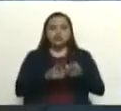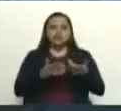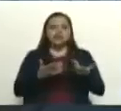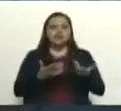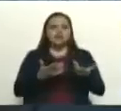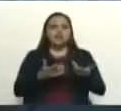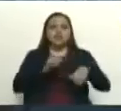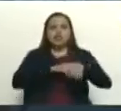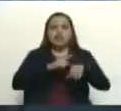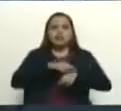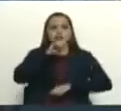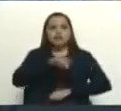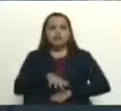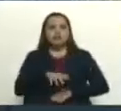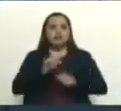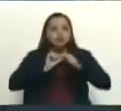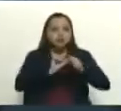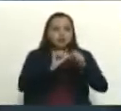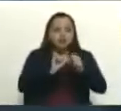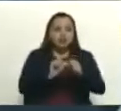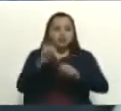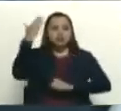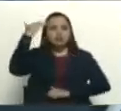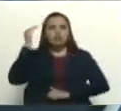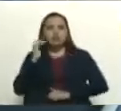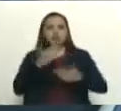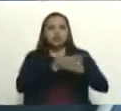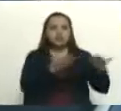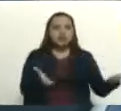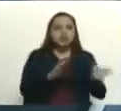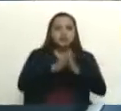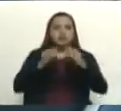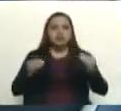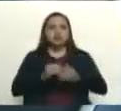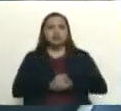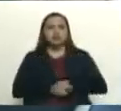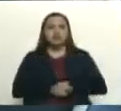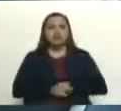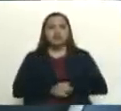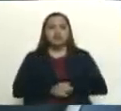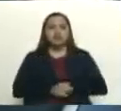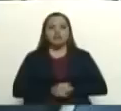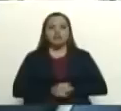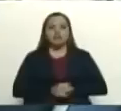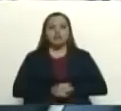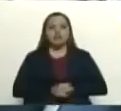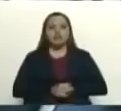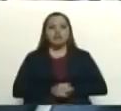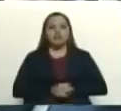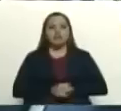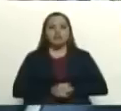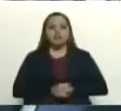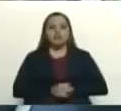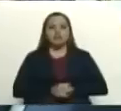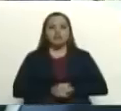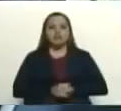Tibisay en las que entregó todo, en cada momento, en cada instante.